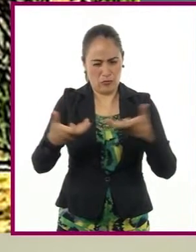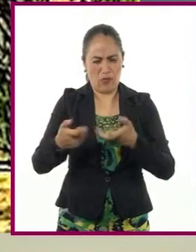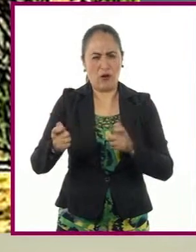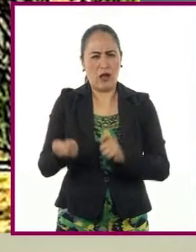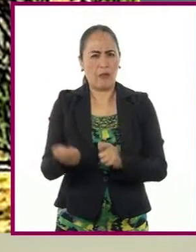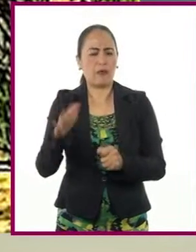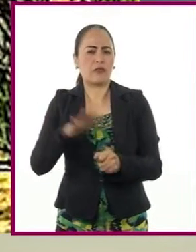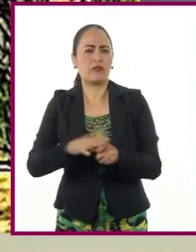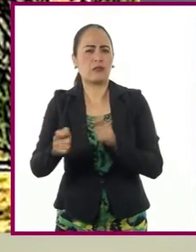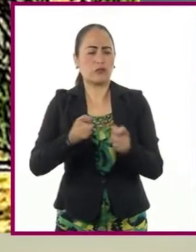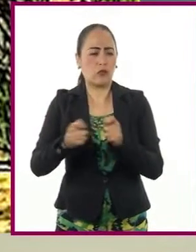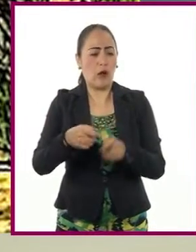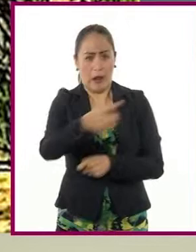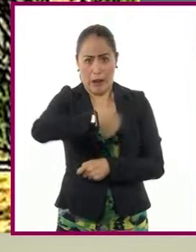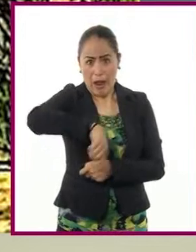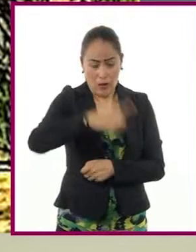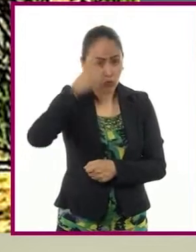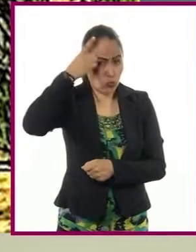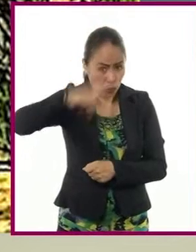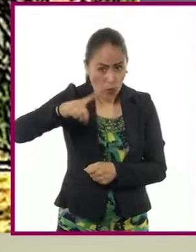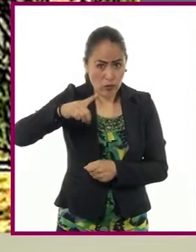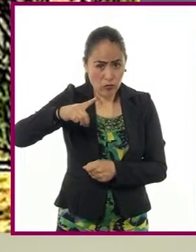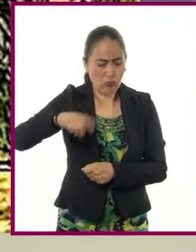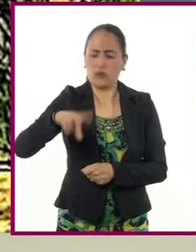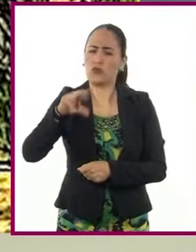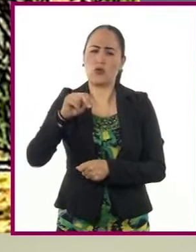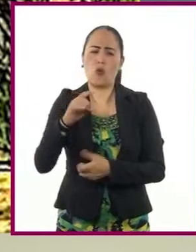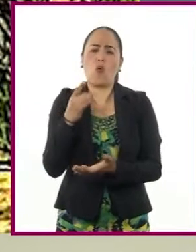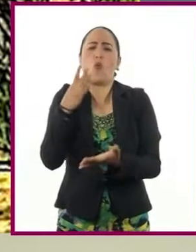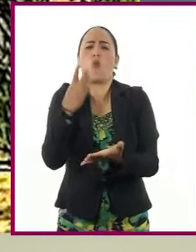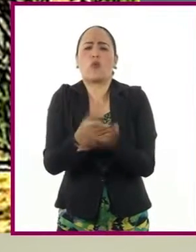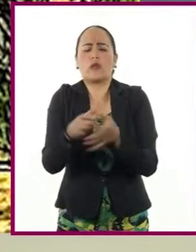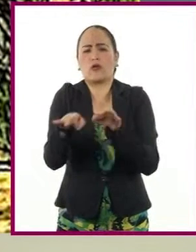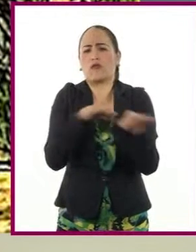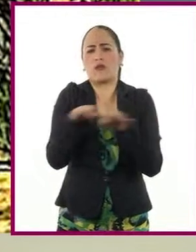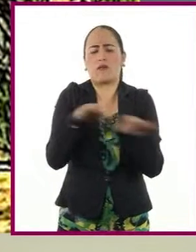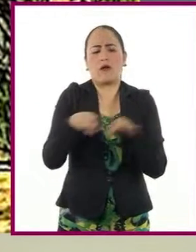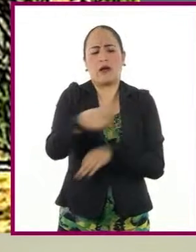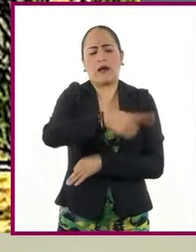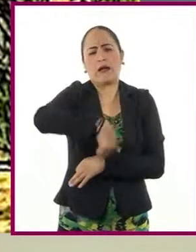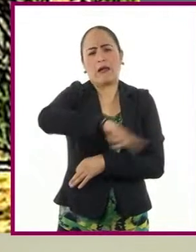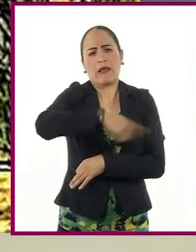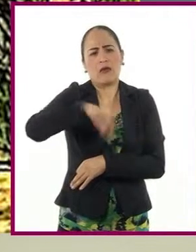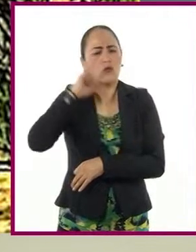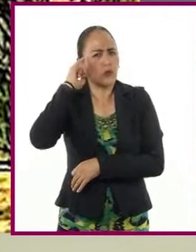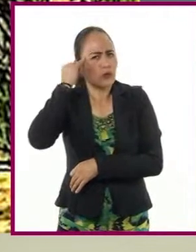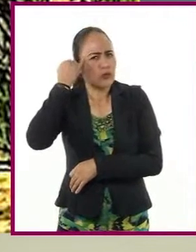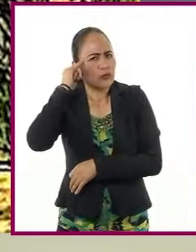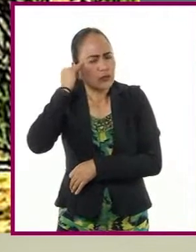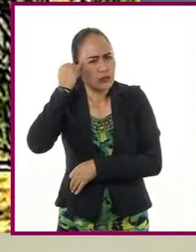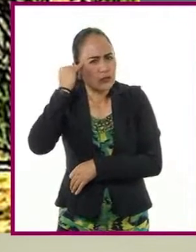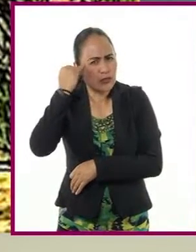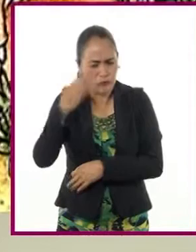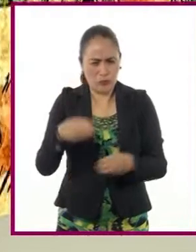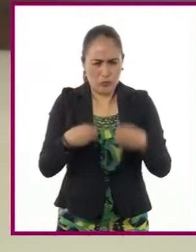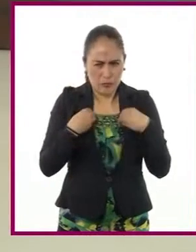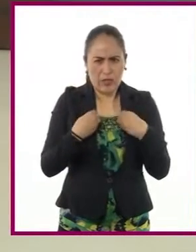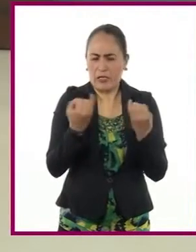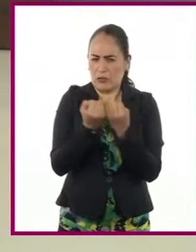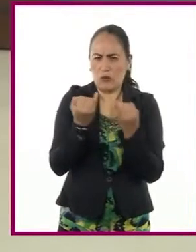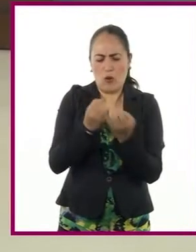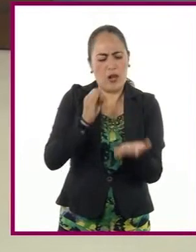la posesión de las tierras, solo el derecho sobre el trabajo de los indígenas que vivían en ellas y el cobro de